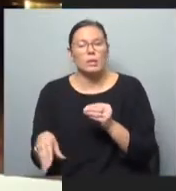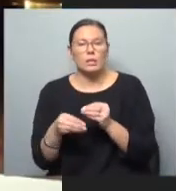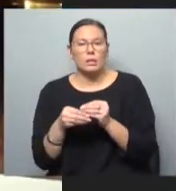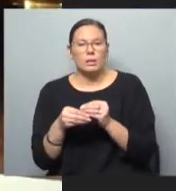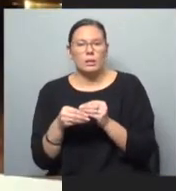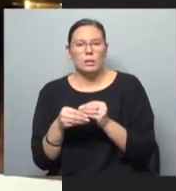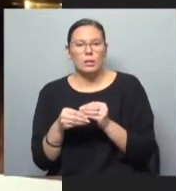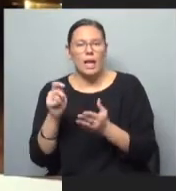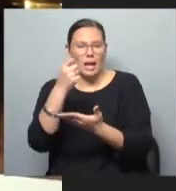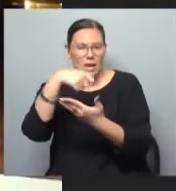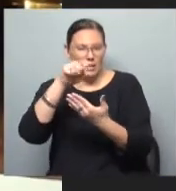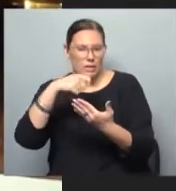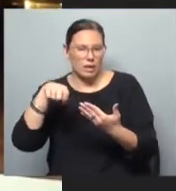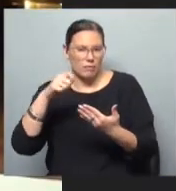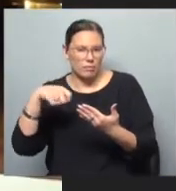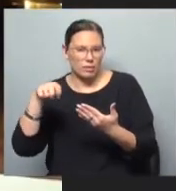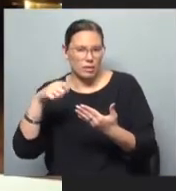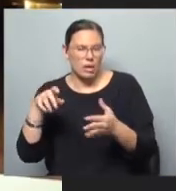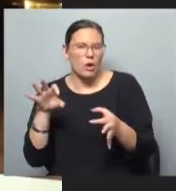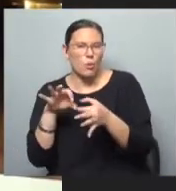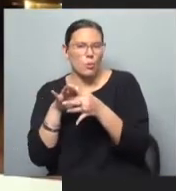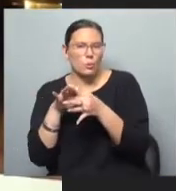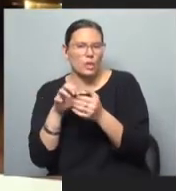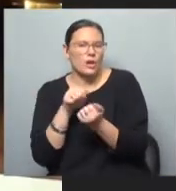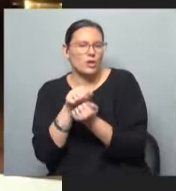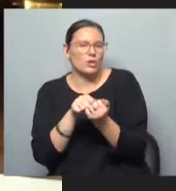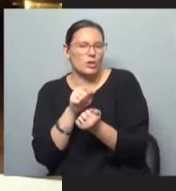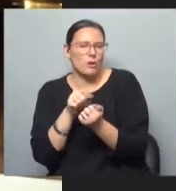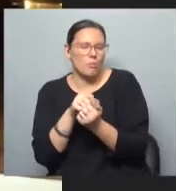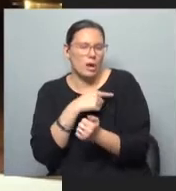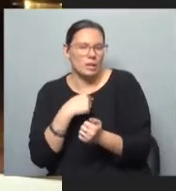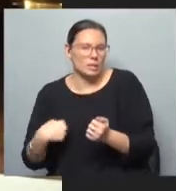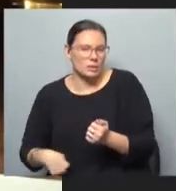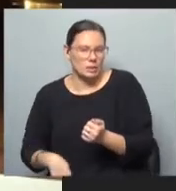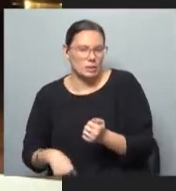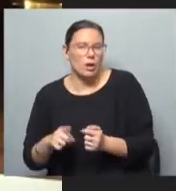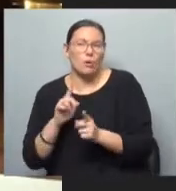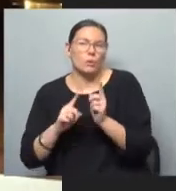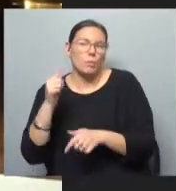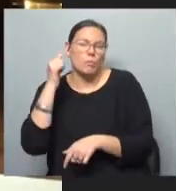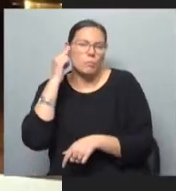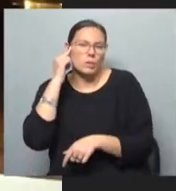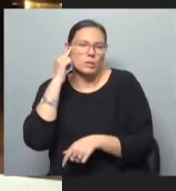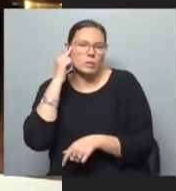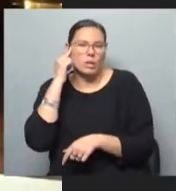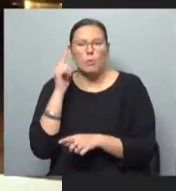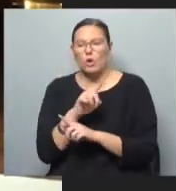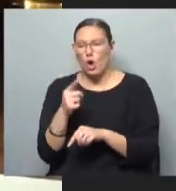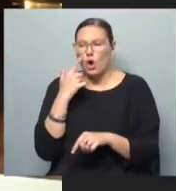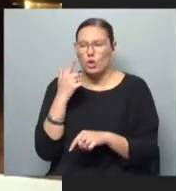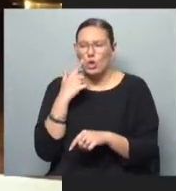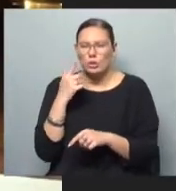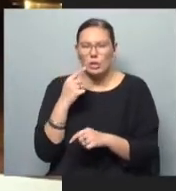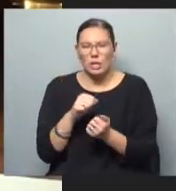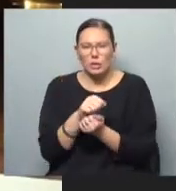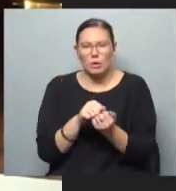la caligrafía lógicamente está muy como atada al idioma chino, ¿no? Por eso habemos muchos que pensamos que el no conocer el idioma